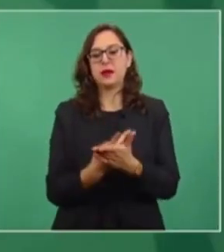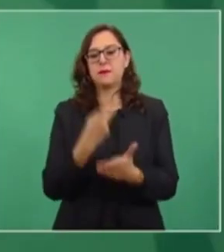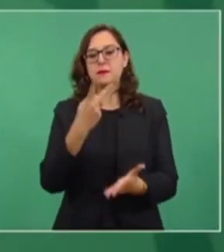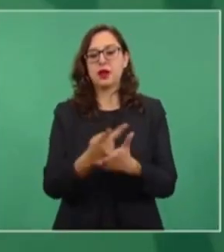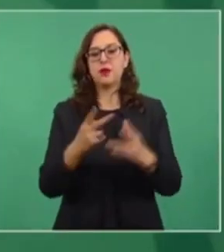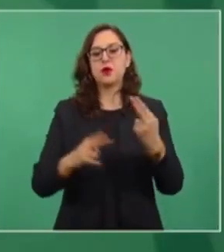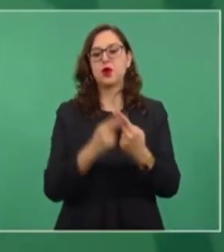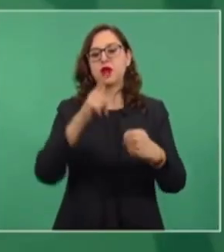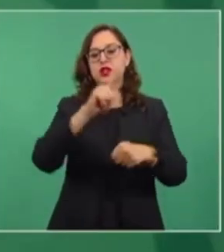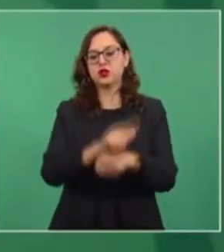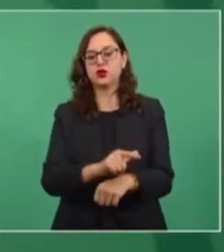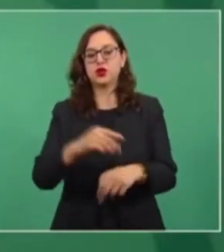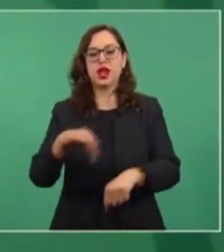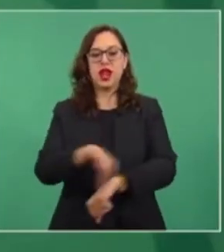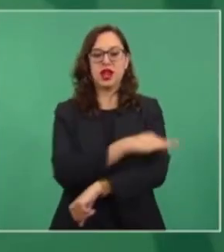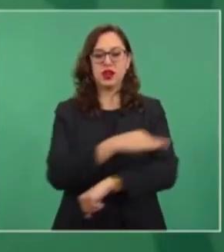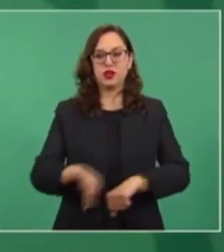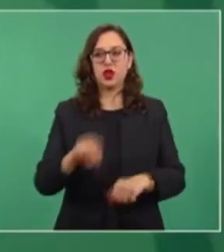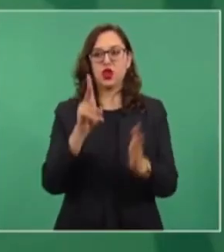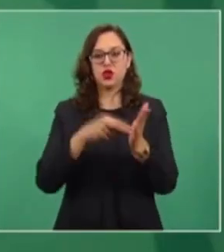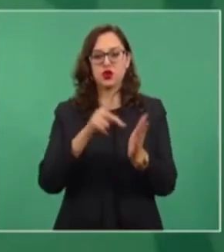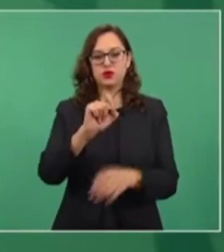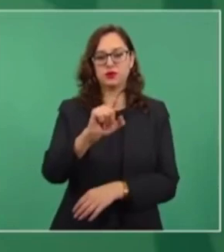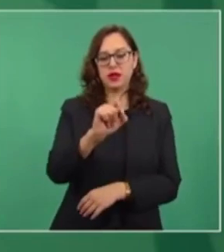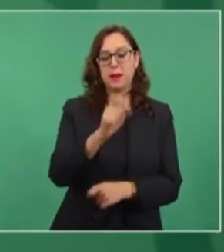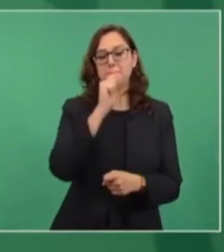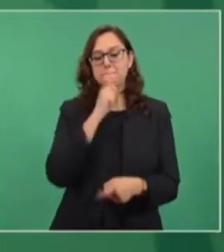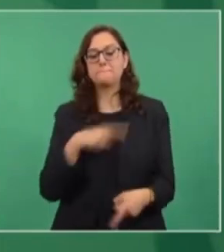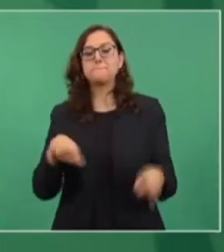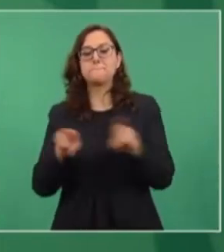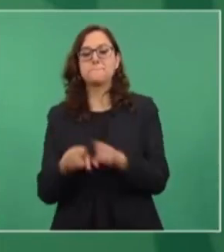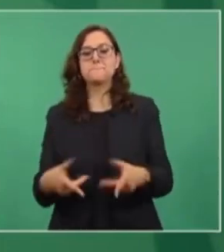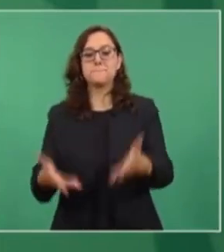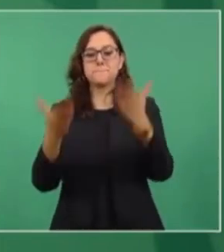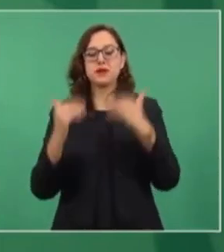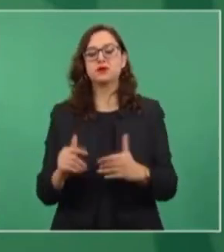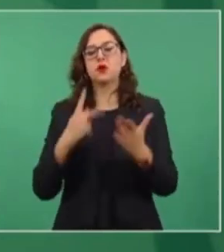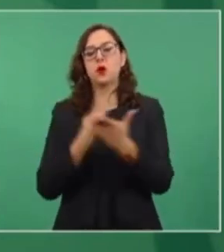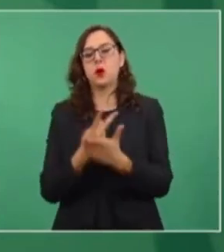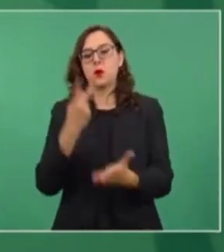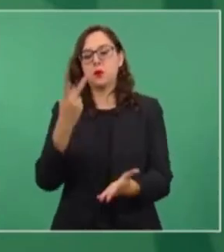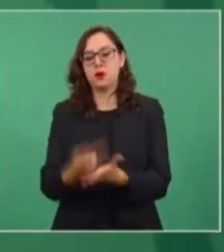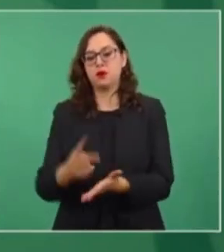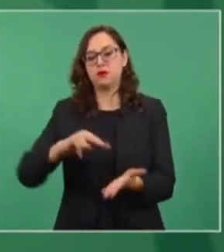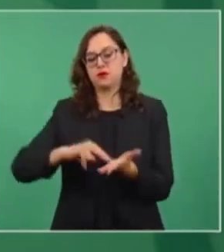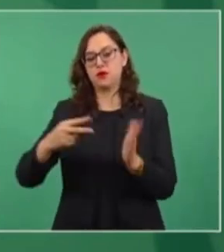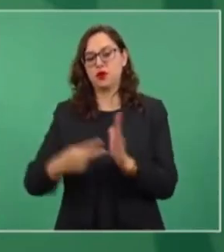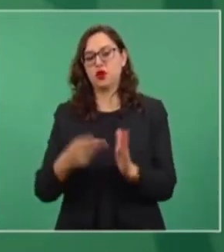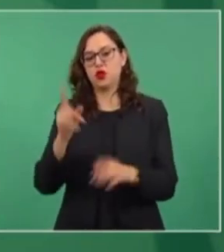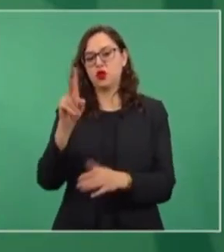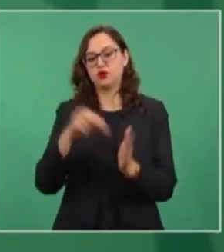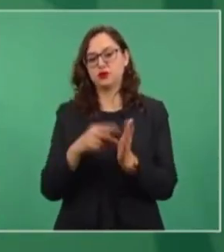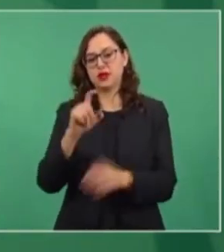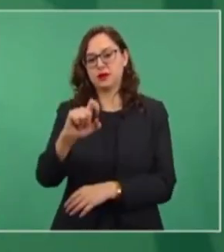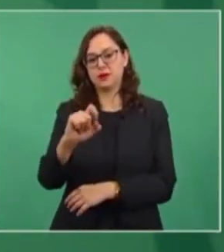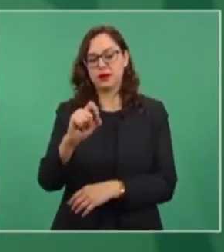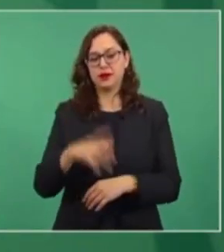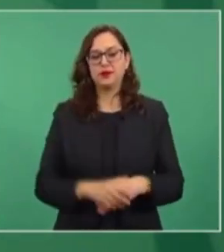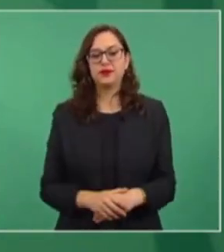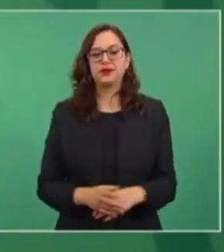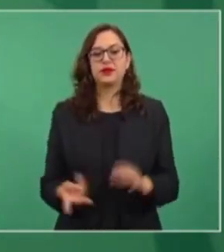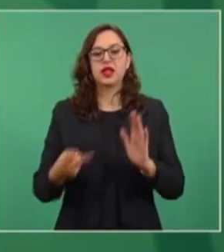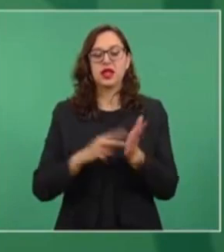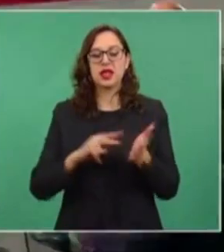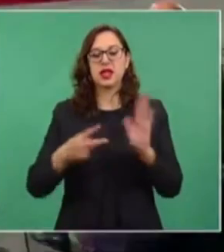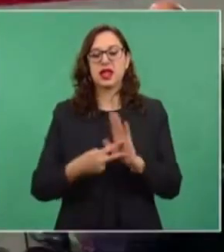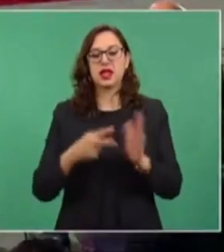2020, y el ingeniero Francisco Garaycochea Petrirena, Premio Nacional de Ingeniería 2020. Ingeniero Javier Jiménez